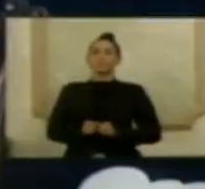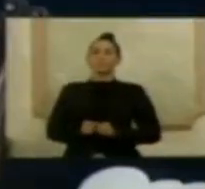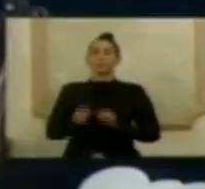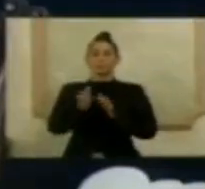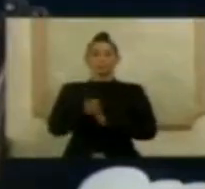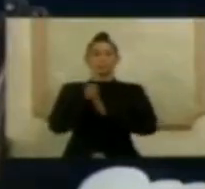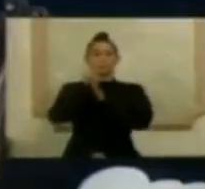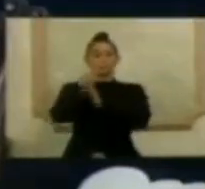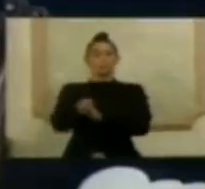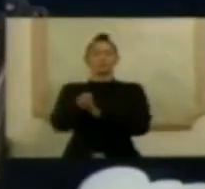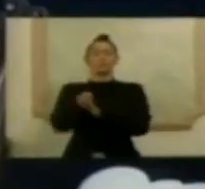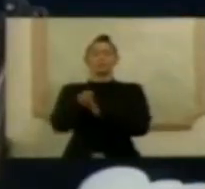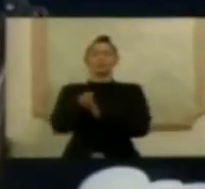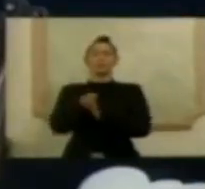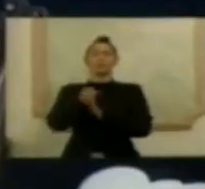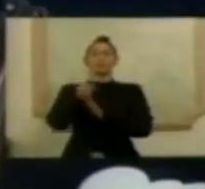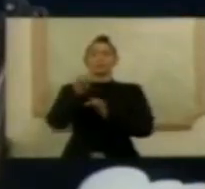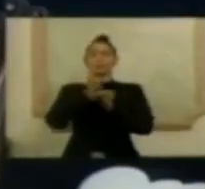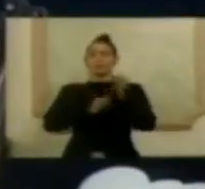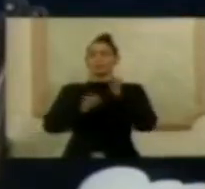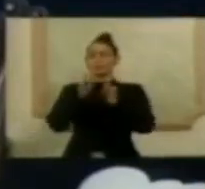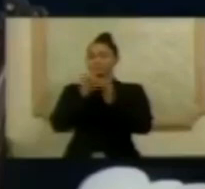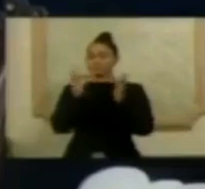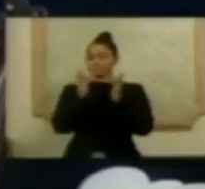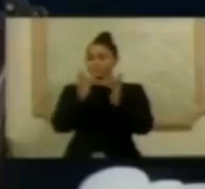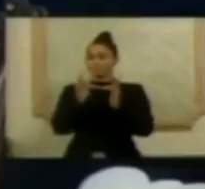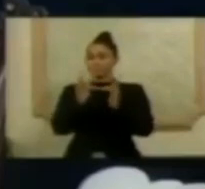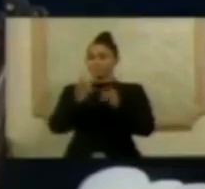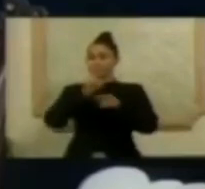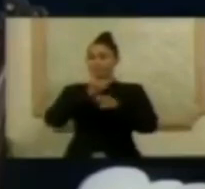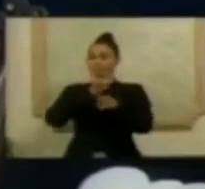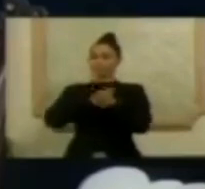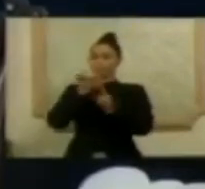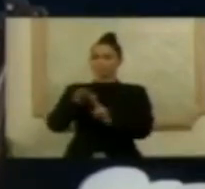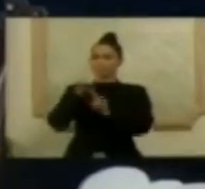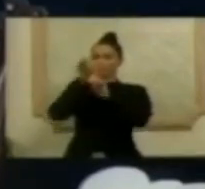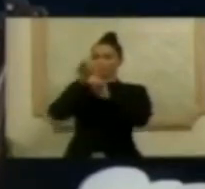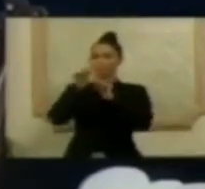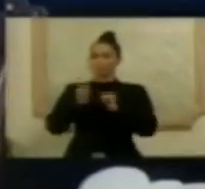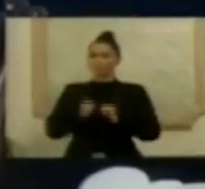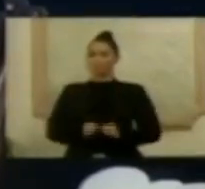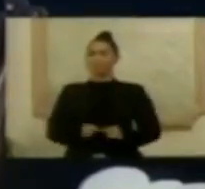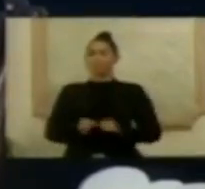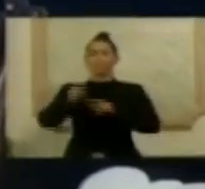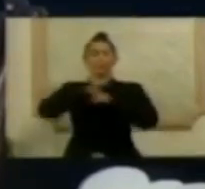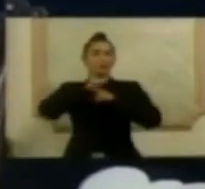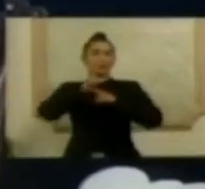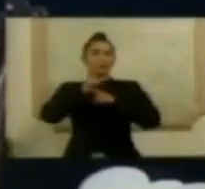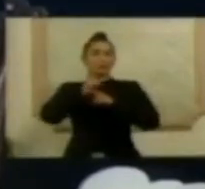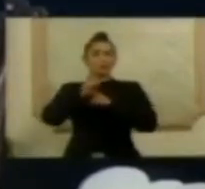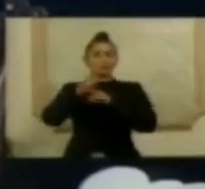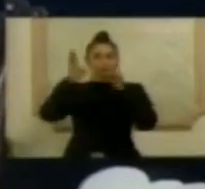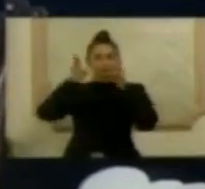la licenciada Raquel Peña, es el hecho de hacer una cumbre donde participen todos los actores sociales para discutir este tema que